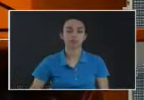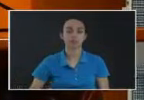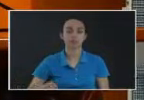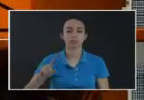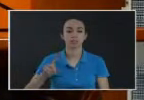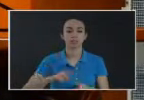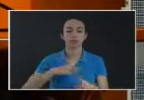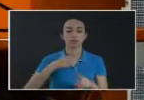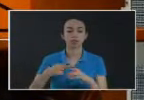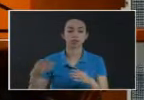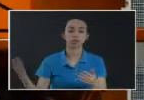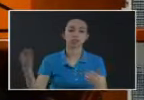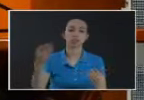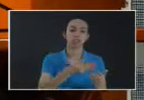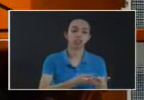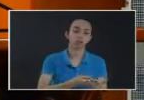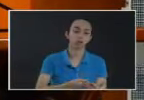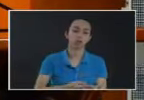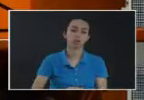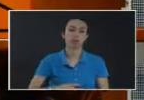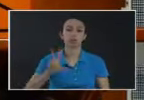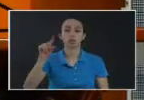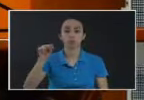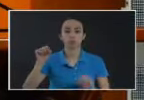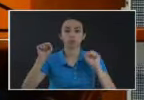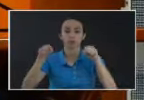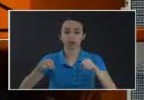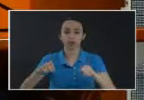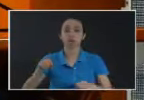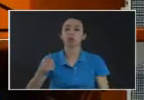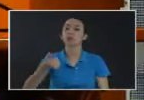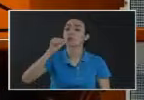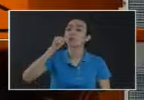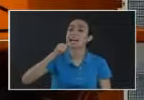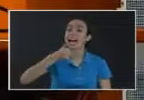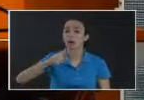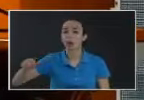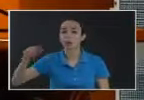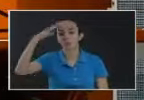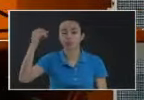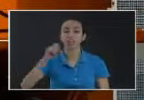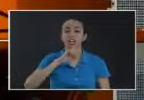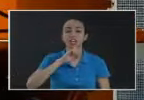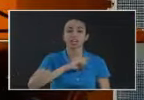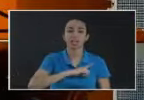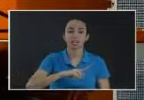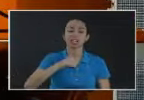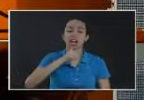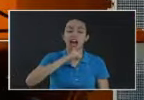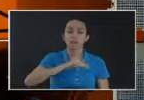no pudieron beber las aguas de Mara porque eran amargas. Por tanto, el lugar le pusieron el nombre de